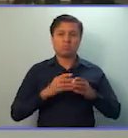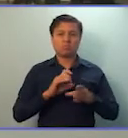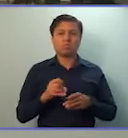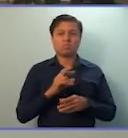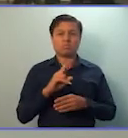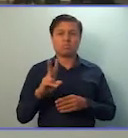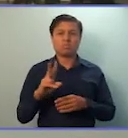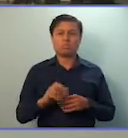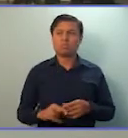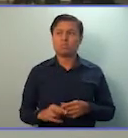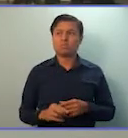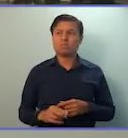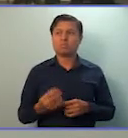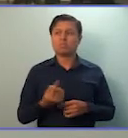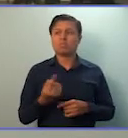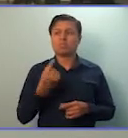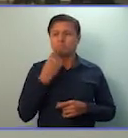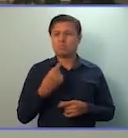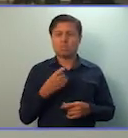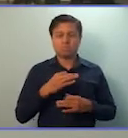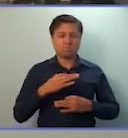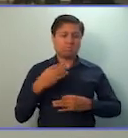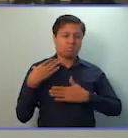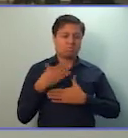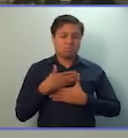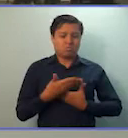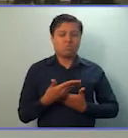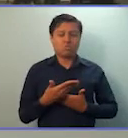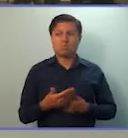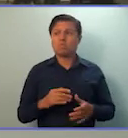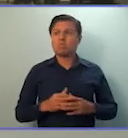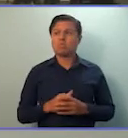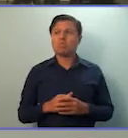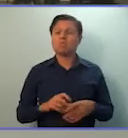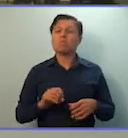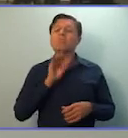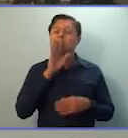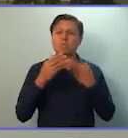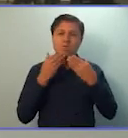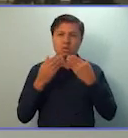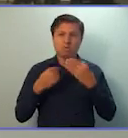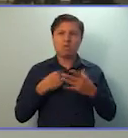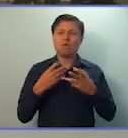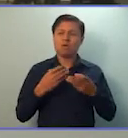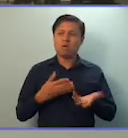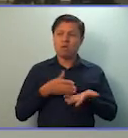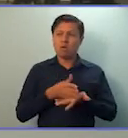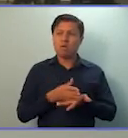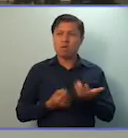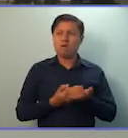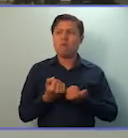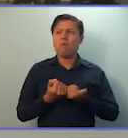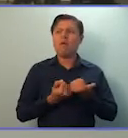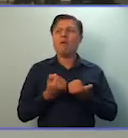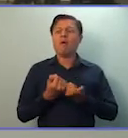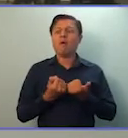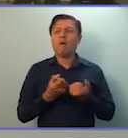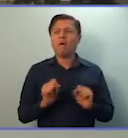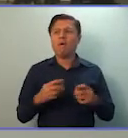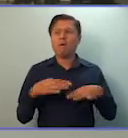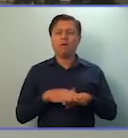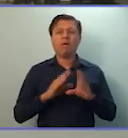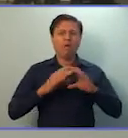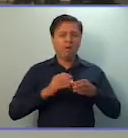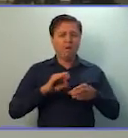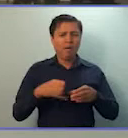las personas que voluntariamente como hay muchos expresan este su deseo de participar integrando